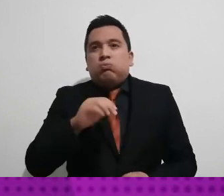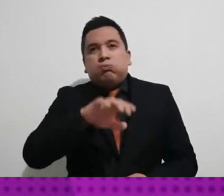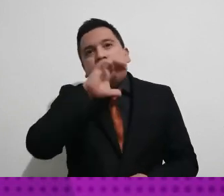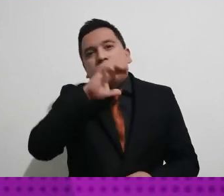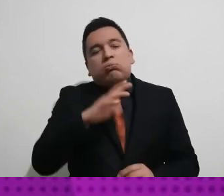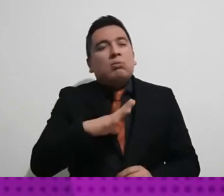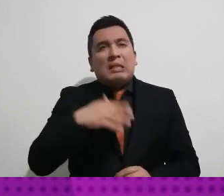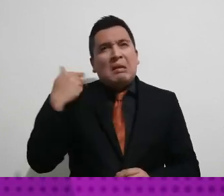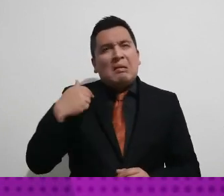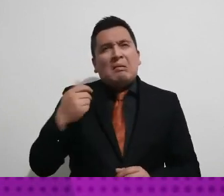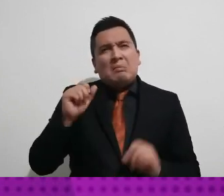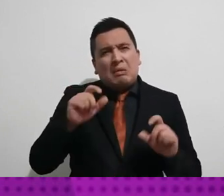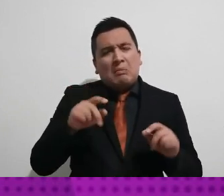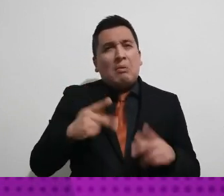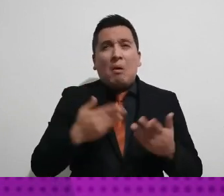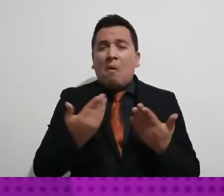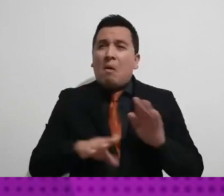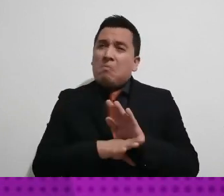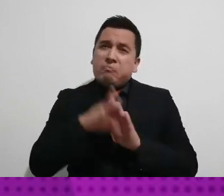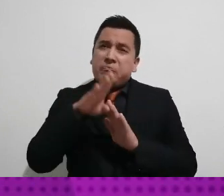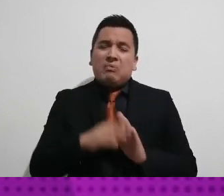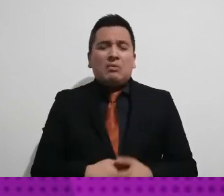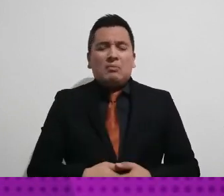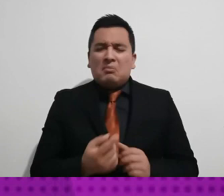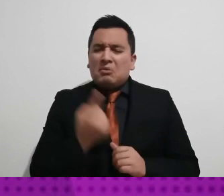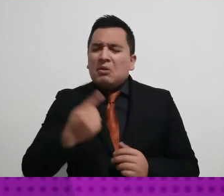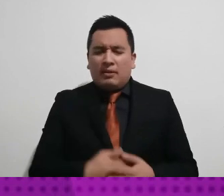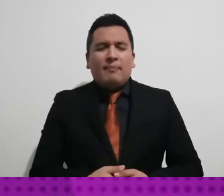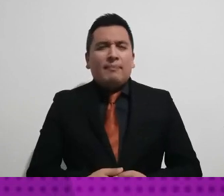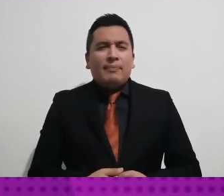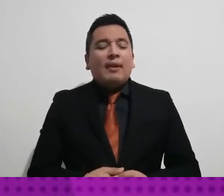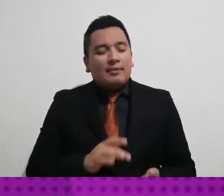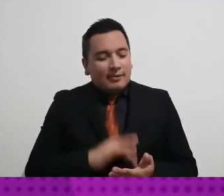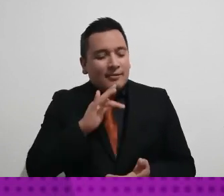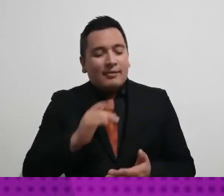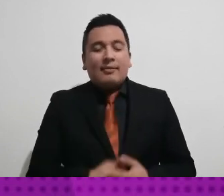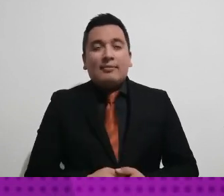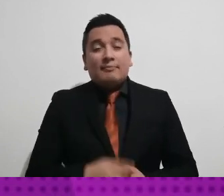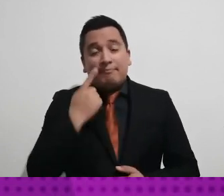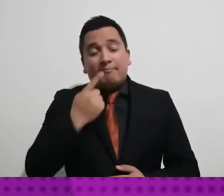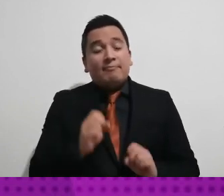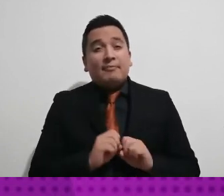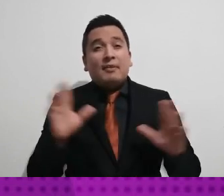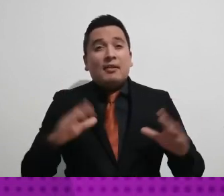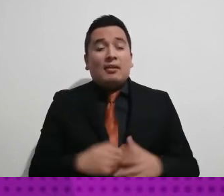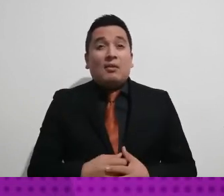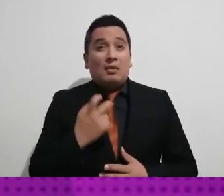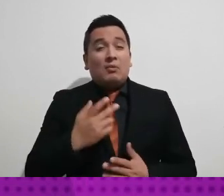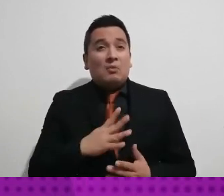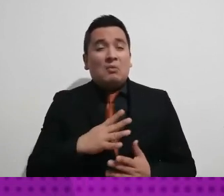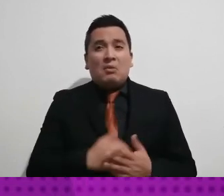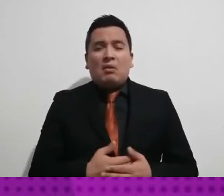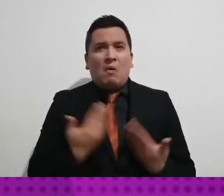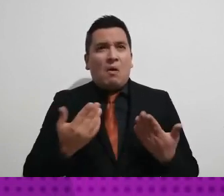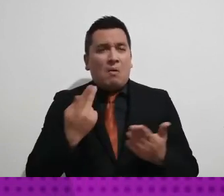tenía en otras ediciones con candidatura transparente en el 2020. Gracias, Guillermo. Pues sí, efectivamente, bueno, este